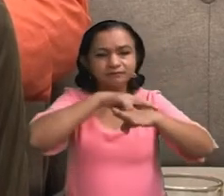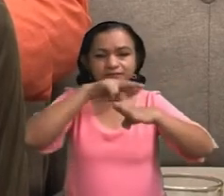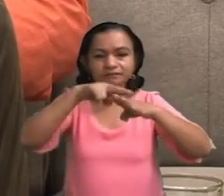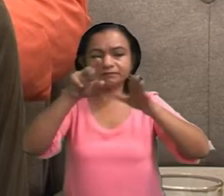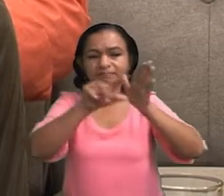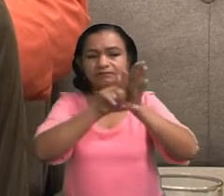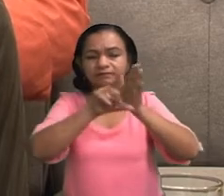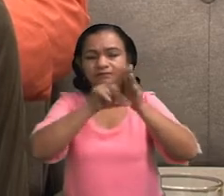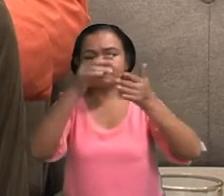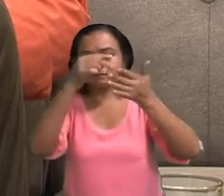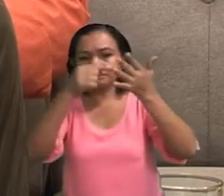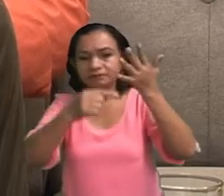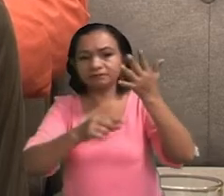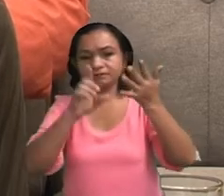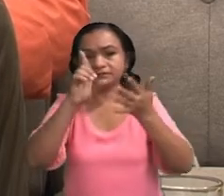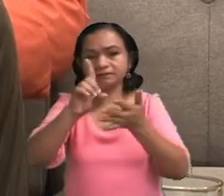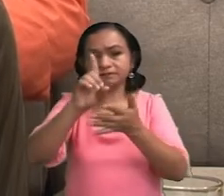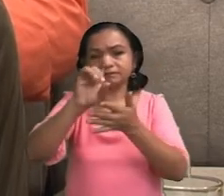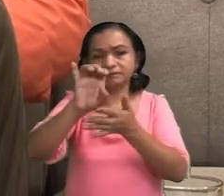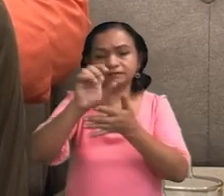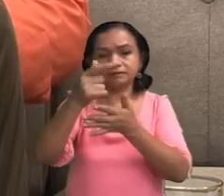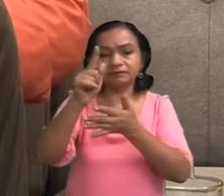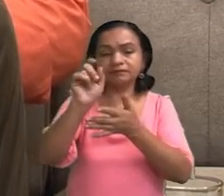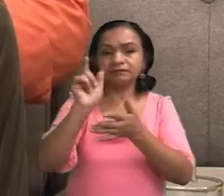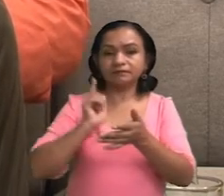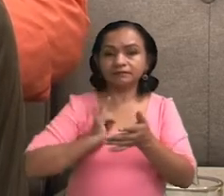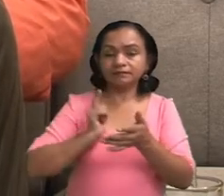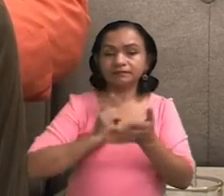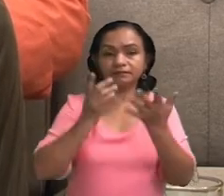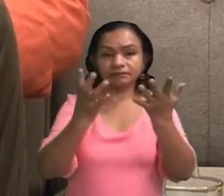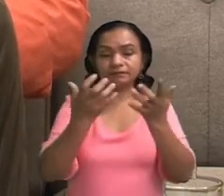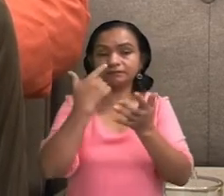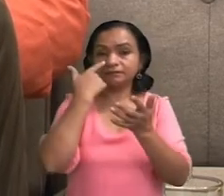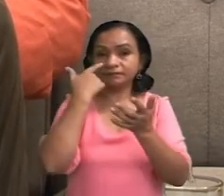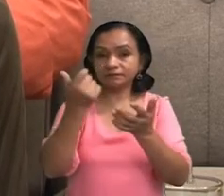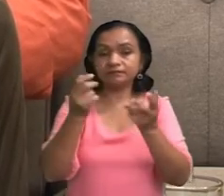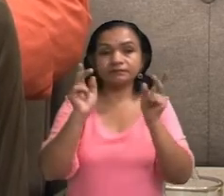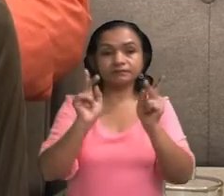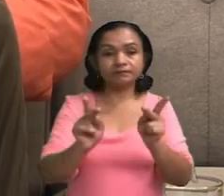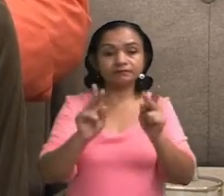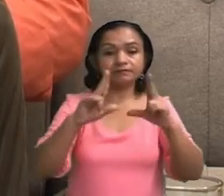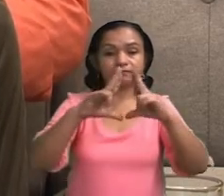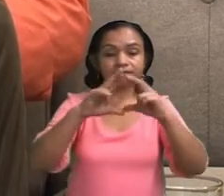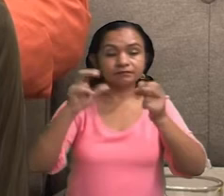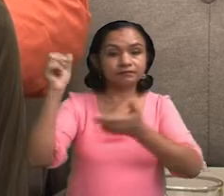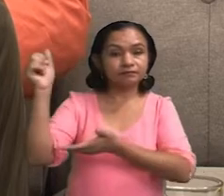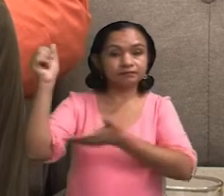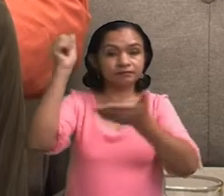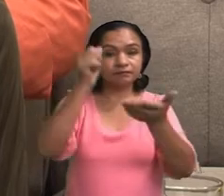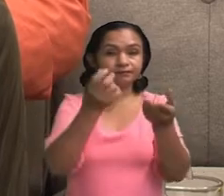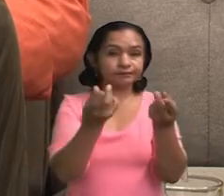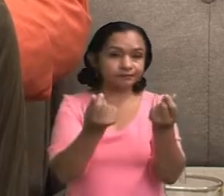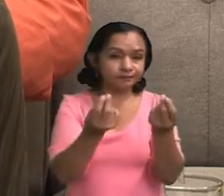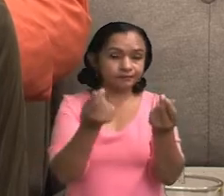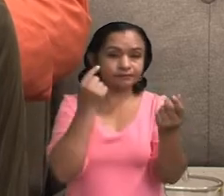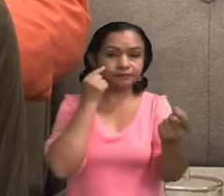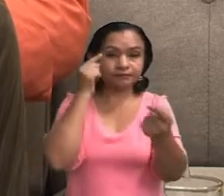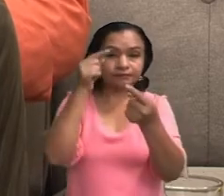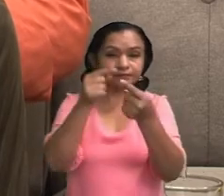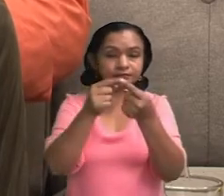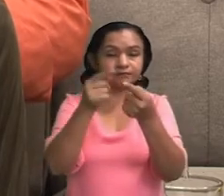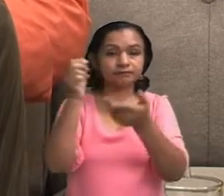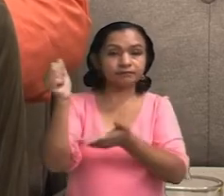en el digesto jurídico que le interesa conocer, ¿verdad?, a los inversionistas. Entonces, el objetivo es que